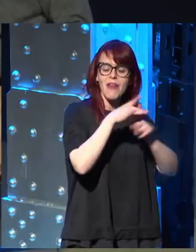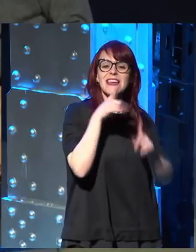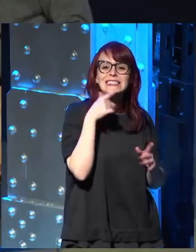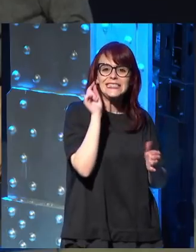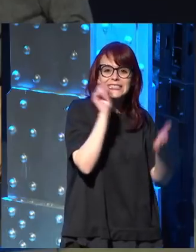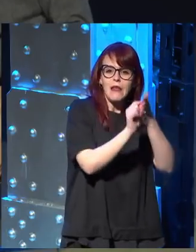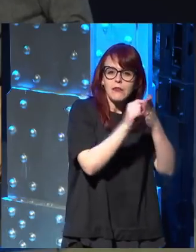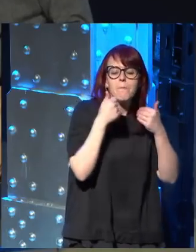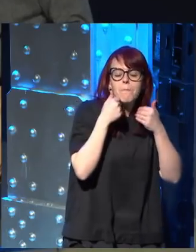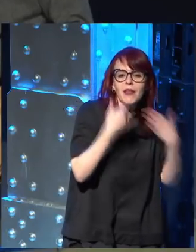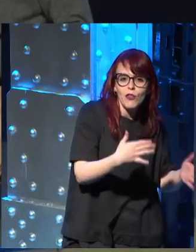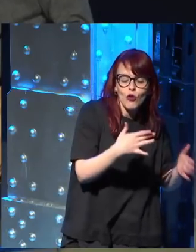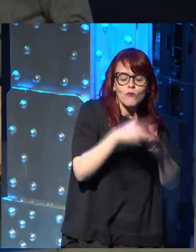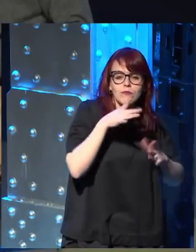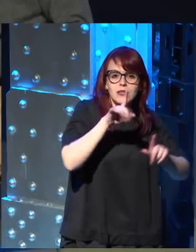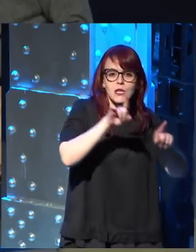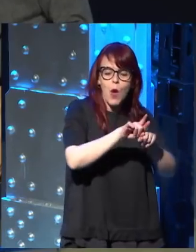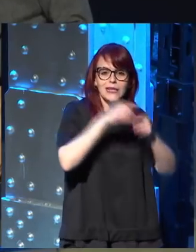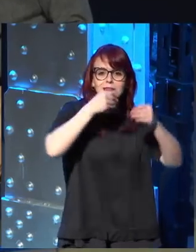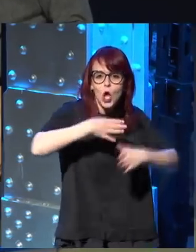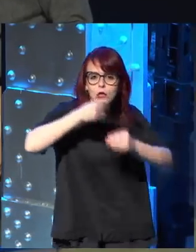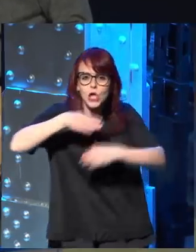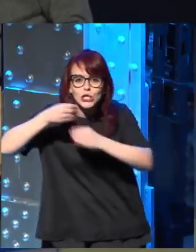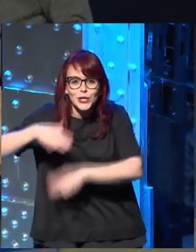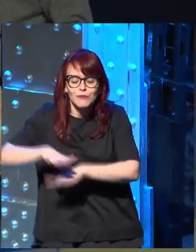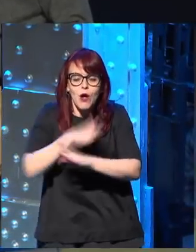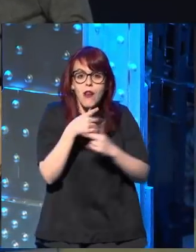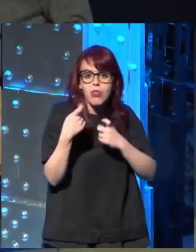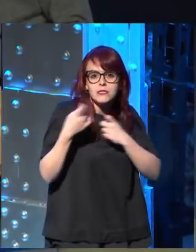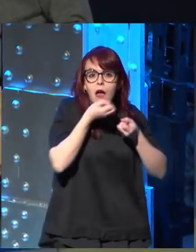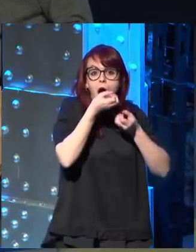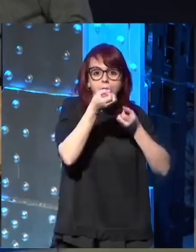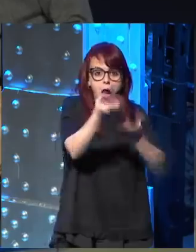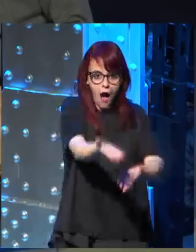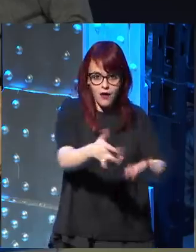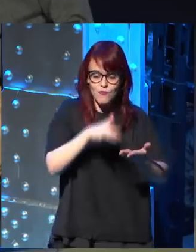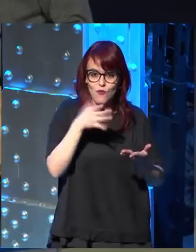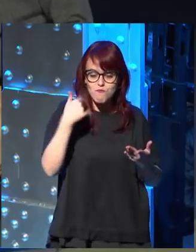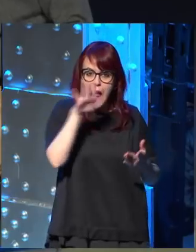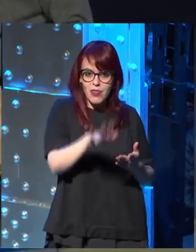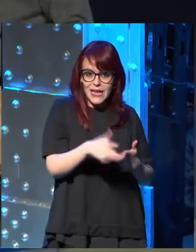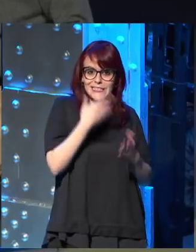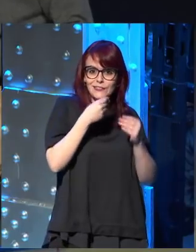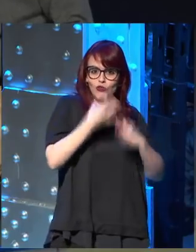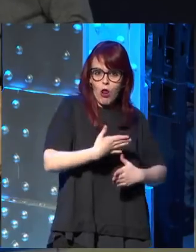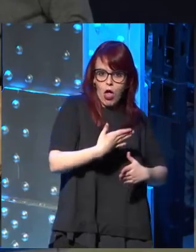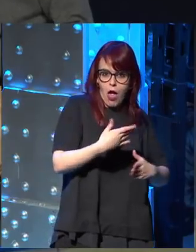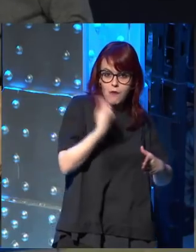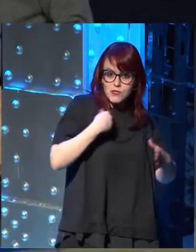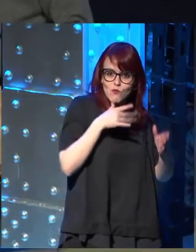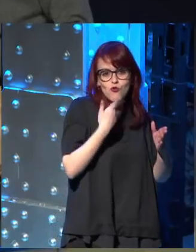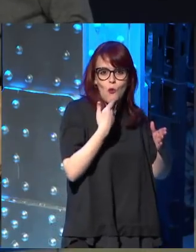hemos dicho, interminable de historias que piden ser contadas. Parecen que son ellas las que te lo piden a ti,